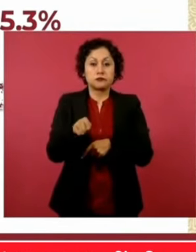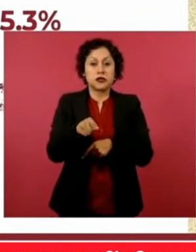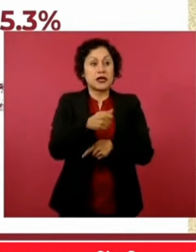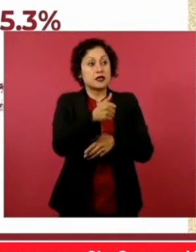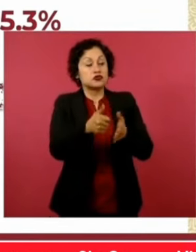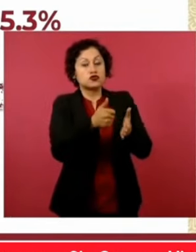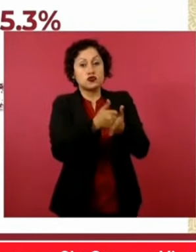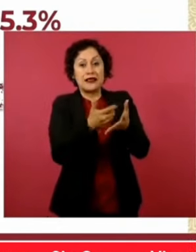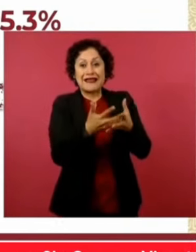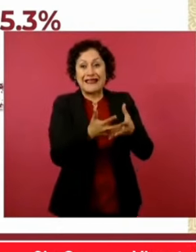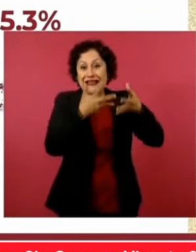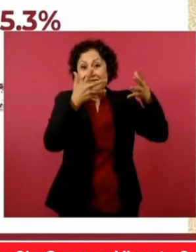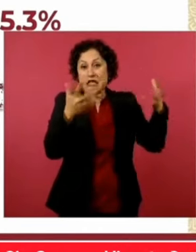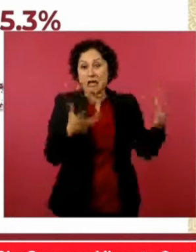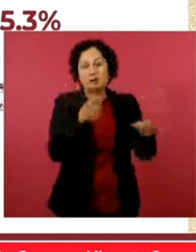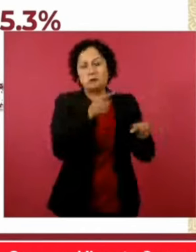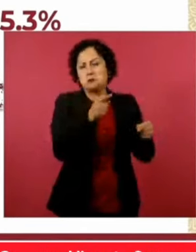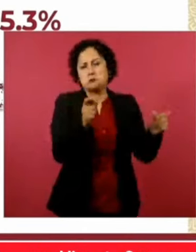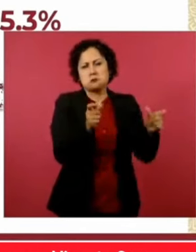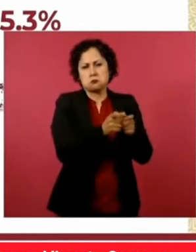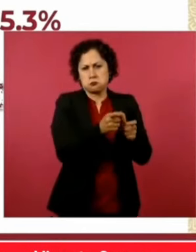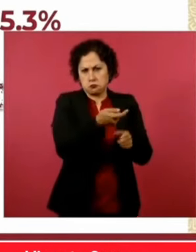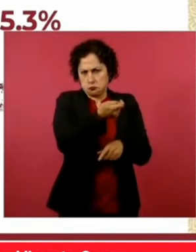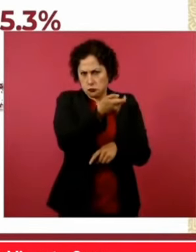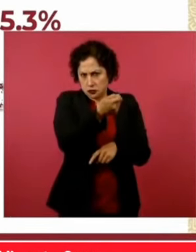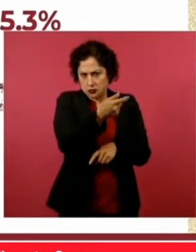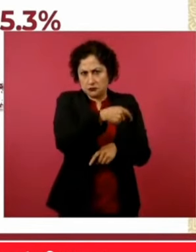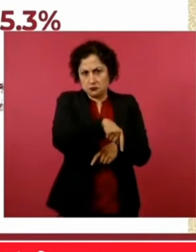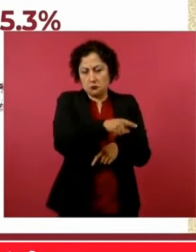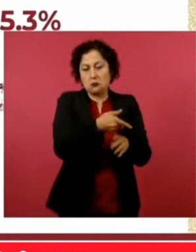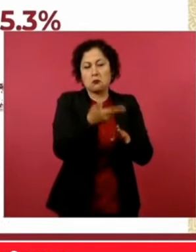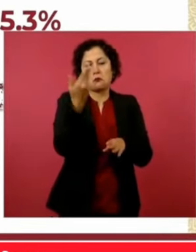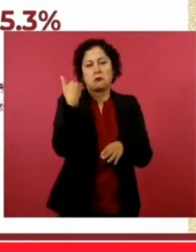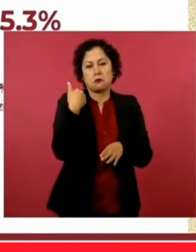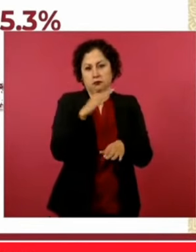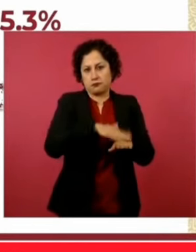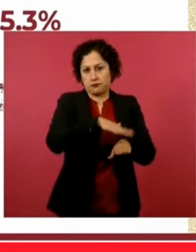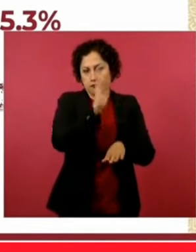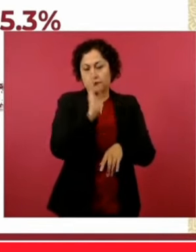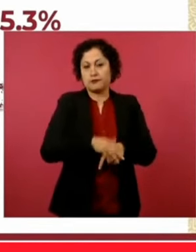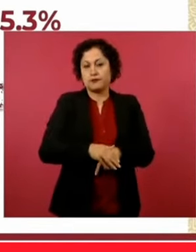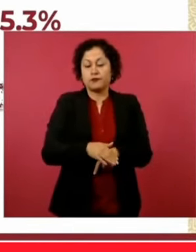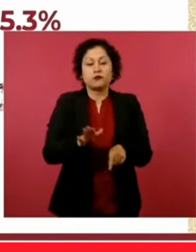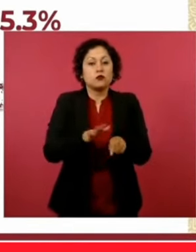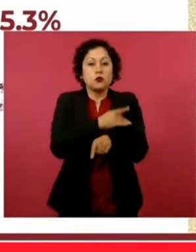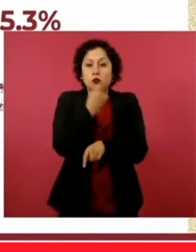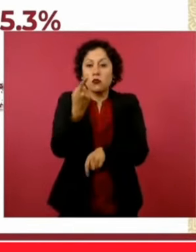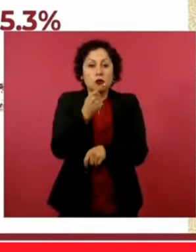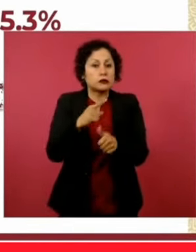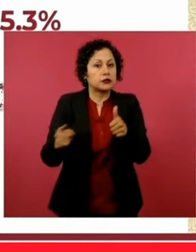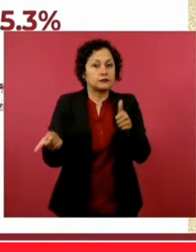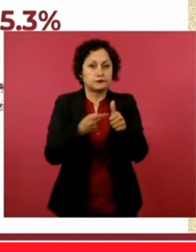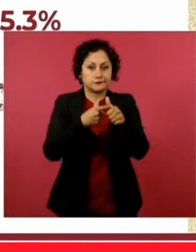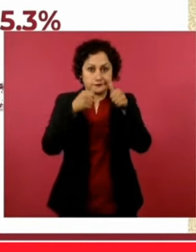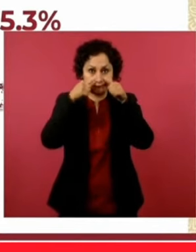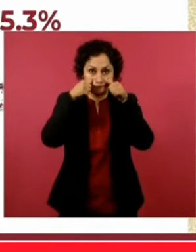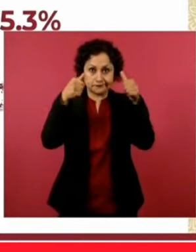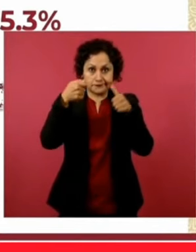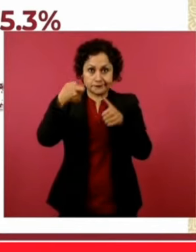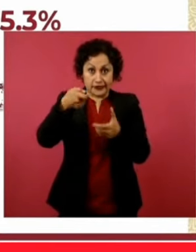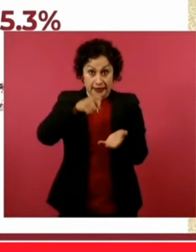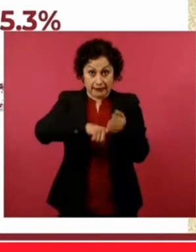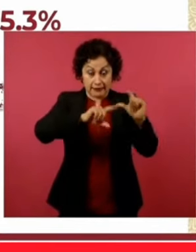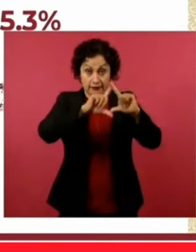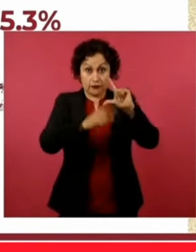mayores. Esto ha sido un reto muy grande por la dispersión que hay en el país. Cubrir las comunidades más pequeñas es un esfuerzo mayor